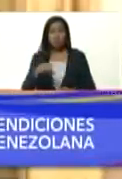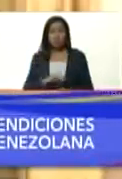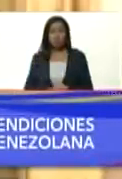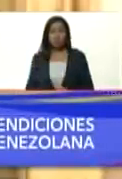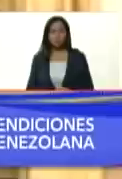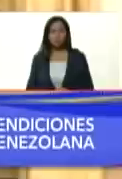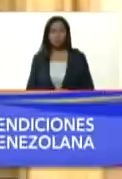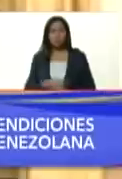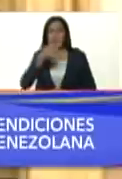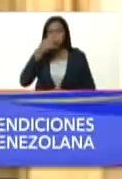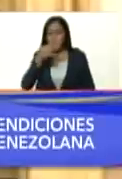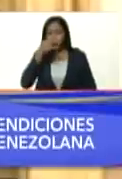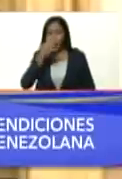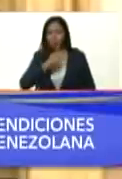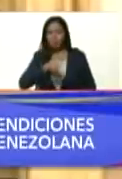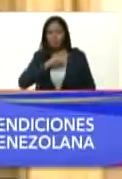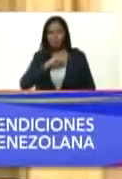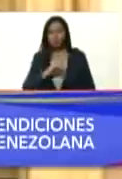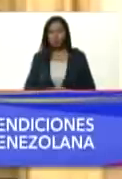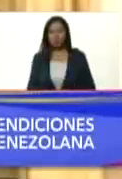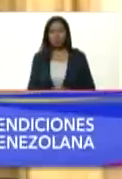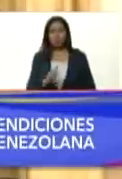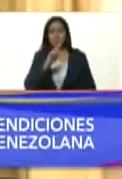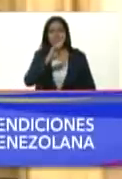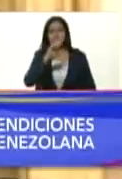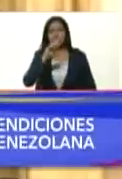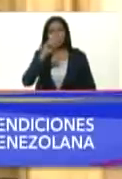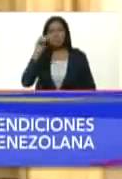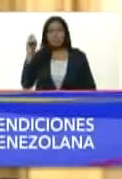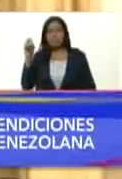La gripe española, 100 años.